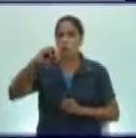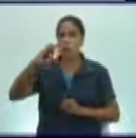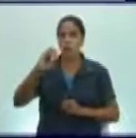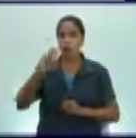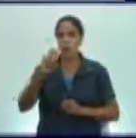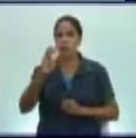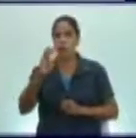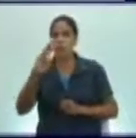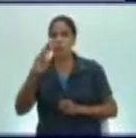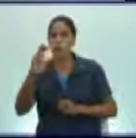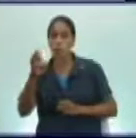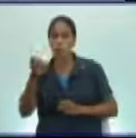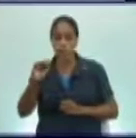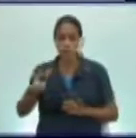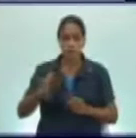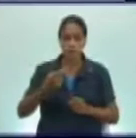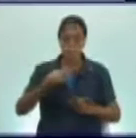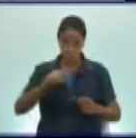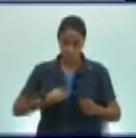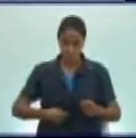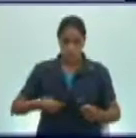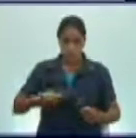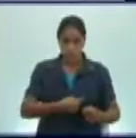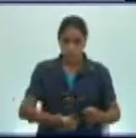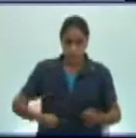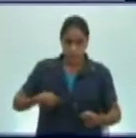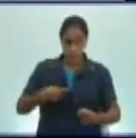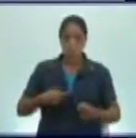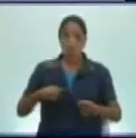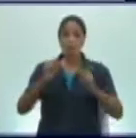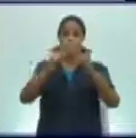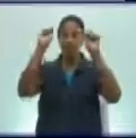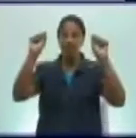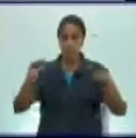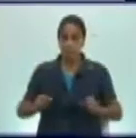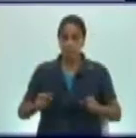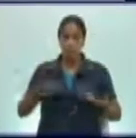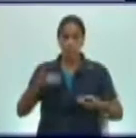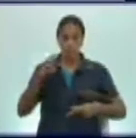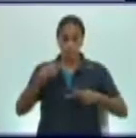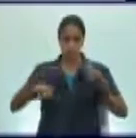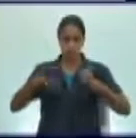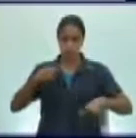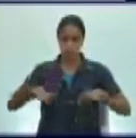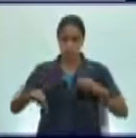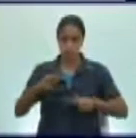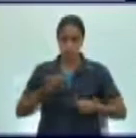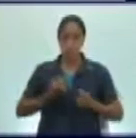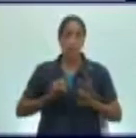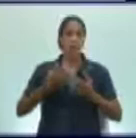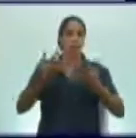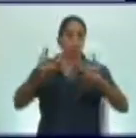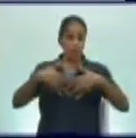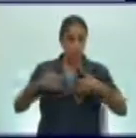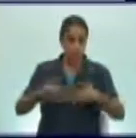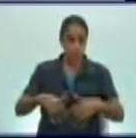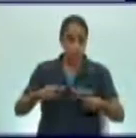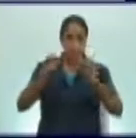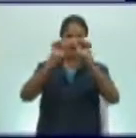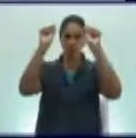esqueléticas, el sistema digestivo, el sistema circulatorio, el sistema respiratorio, la reproducción y el